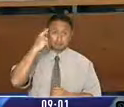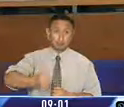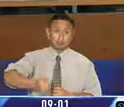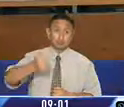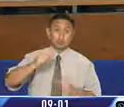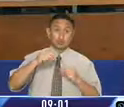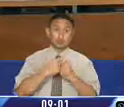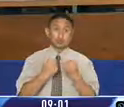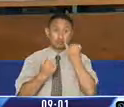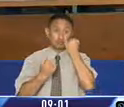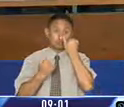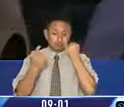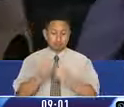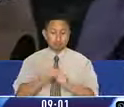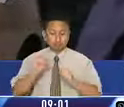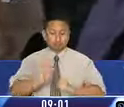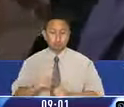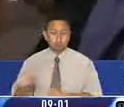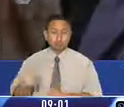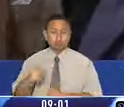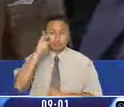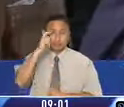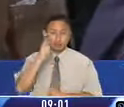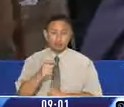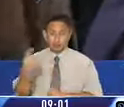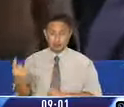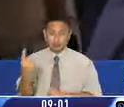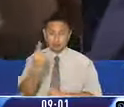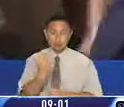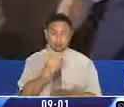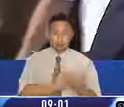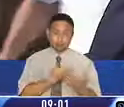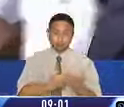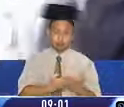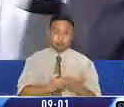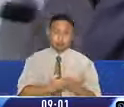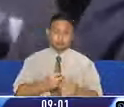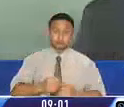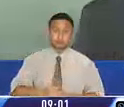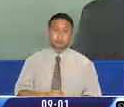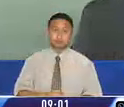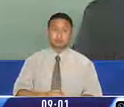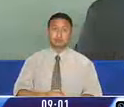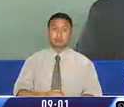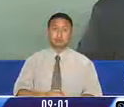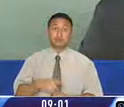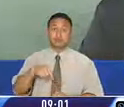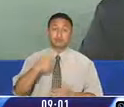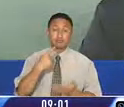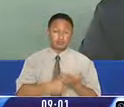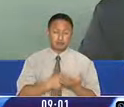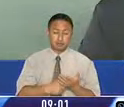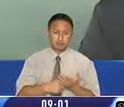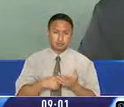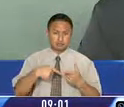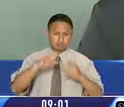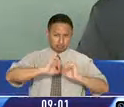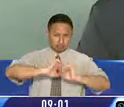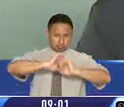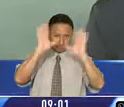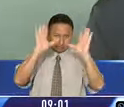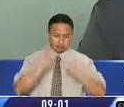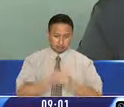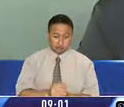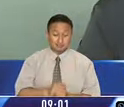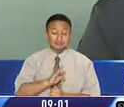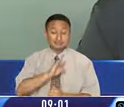en la necesidad de la presencia de la Fiscalía General del Estado en los diálogos. Para discutir con frontalidad y con transparencia, como